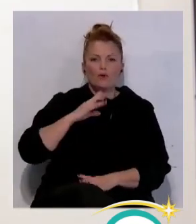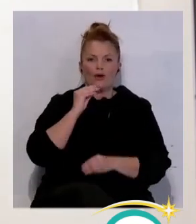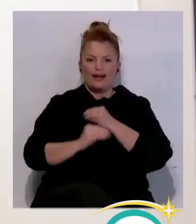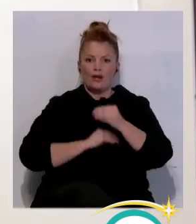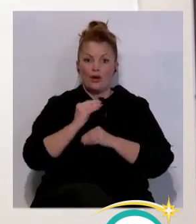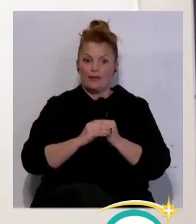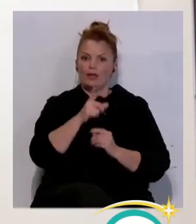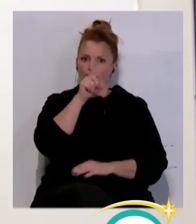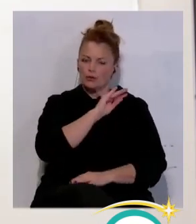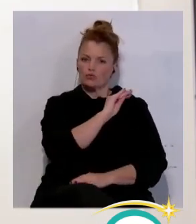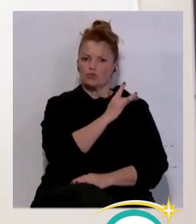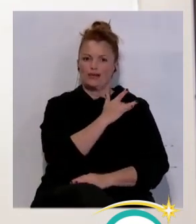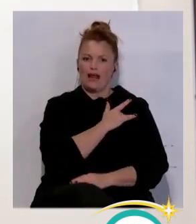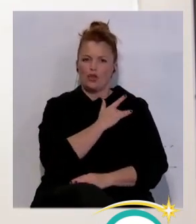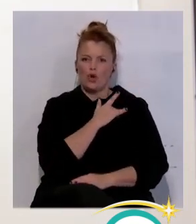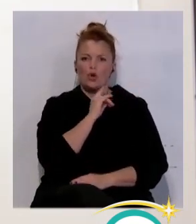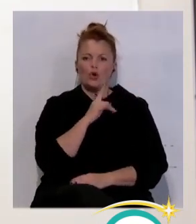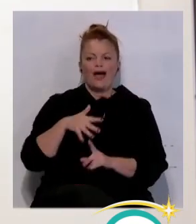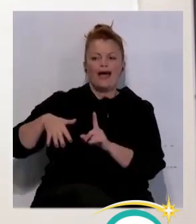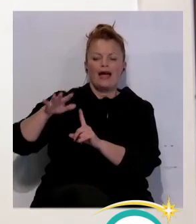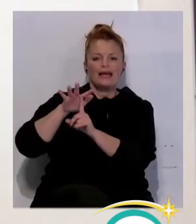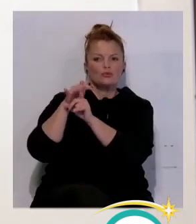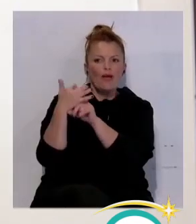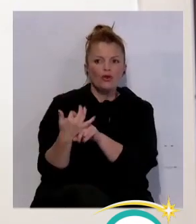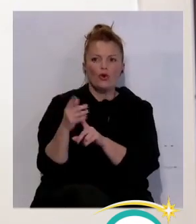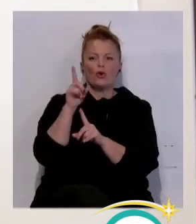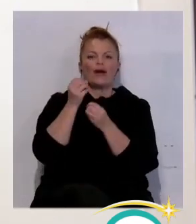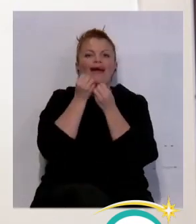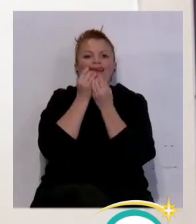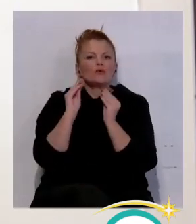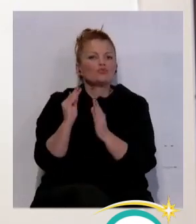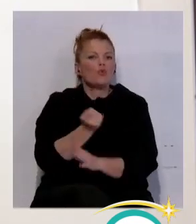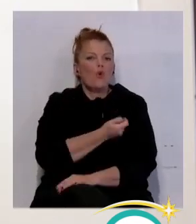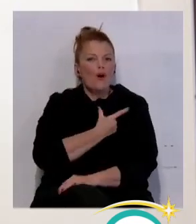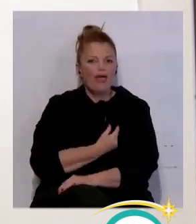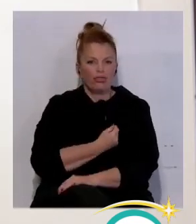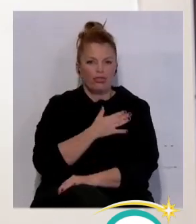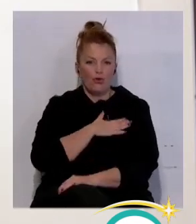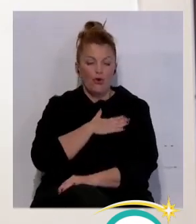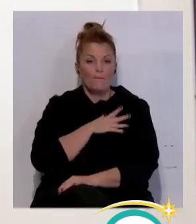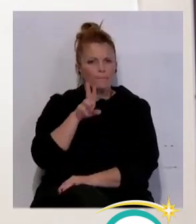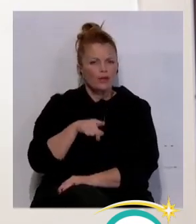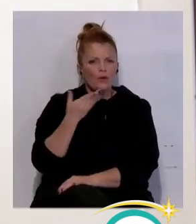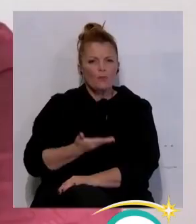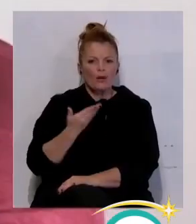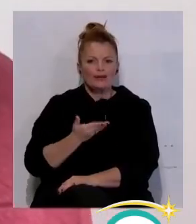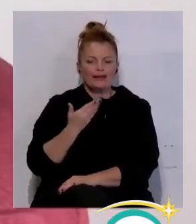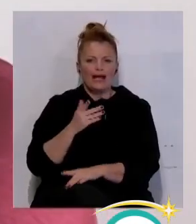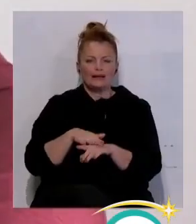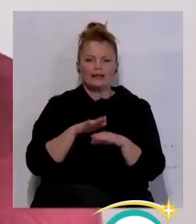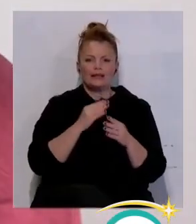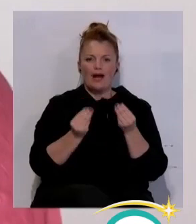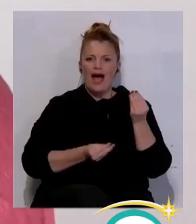el cardiólogo de su estado cardiológico, cómo está su corazón, es muy importante compaginar